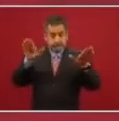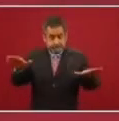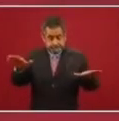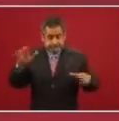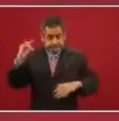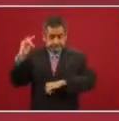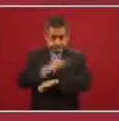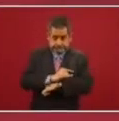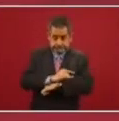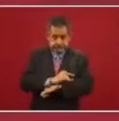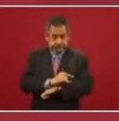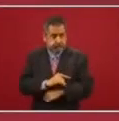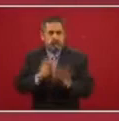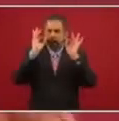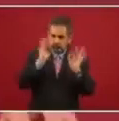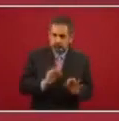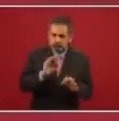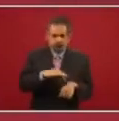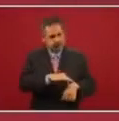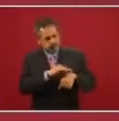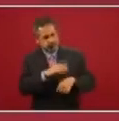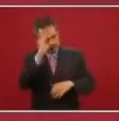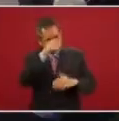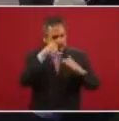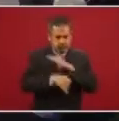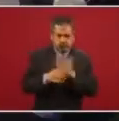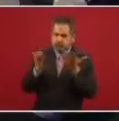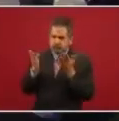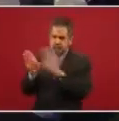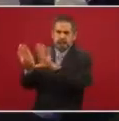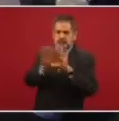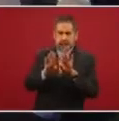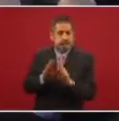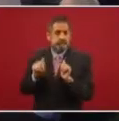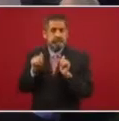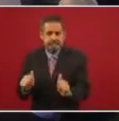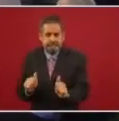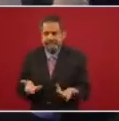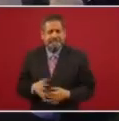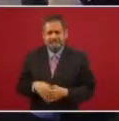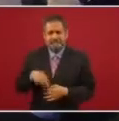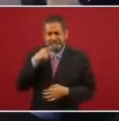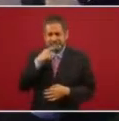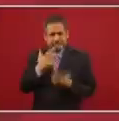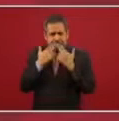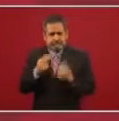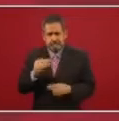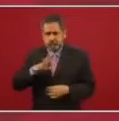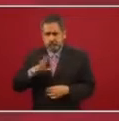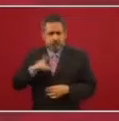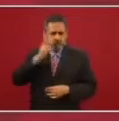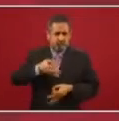ninguna demostración científica que la restricción de movilidad en los puertos de llegada pueda tener un papel relevante